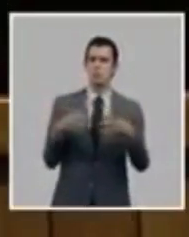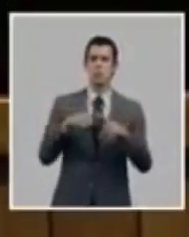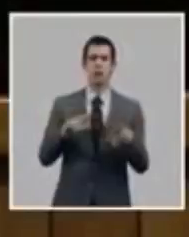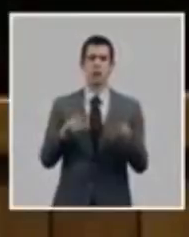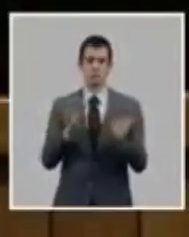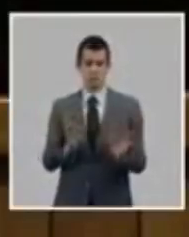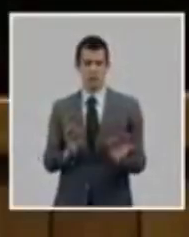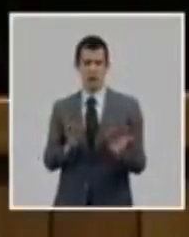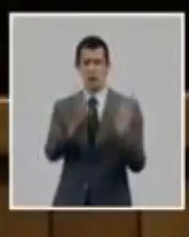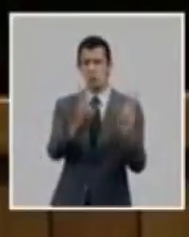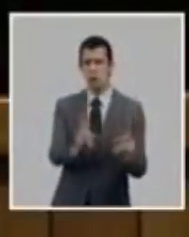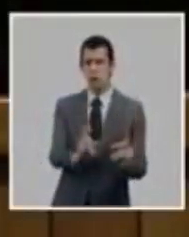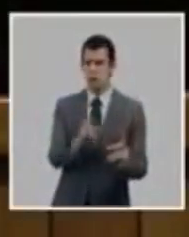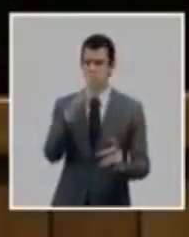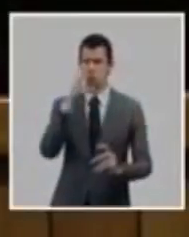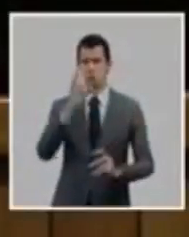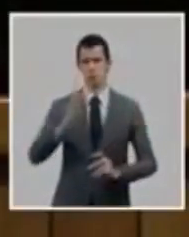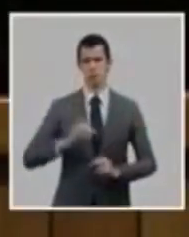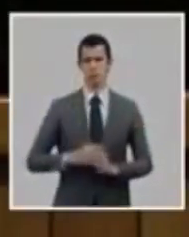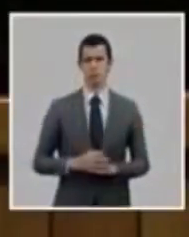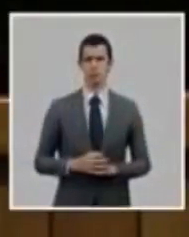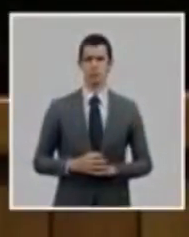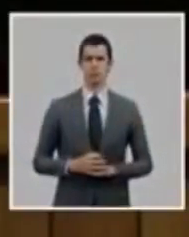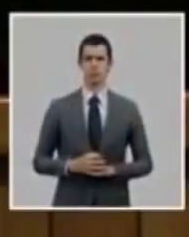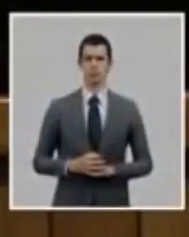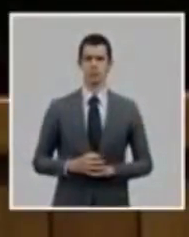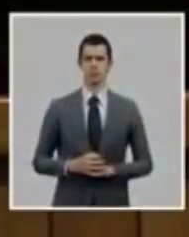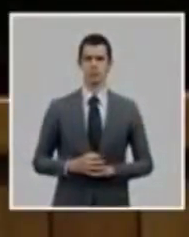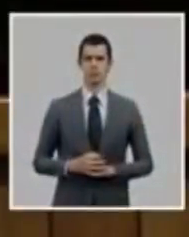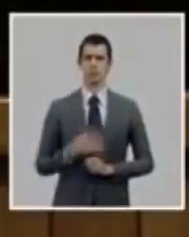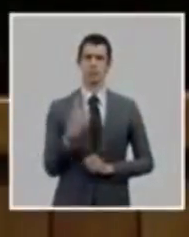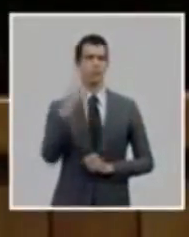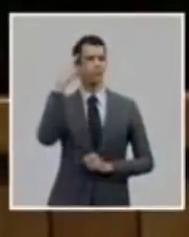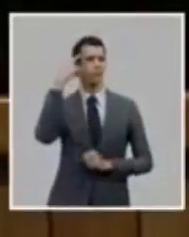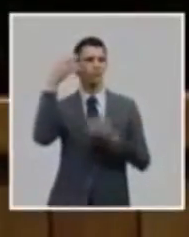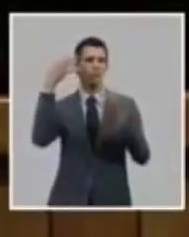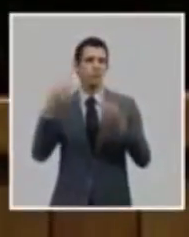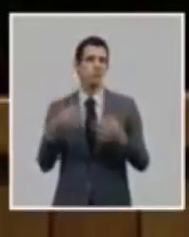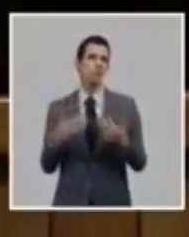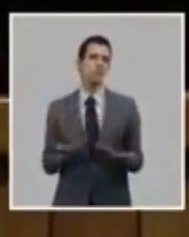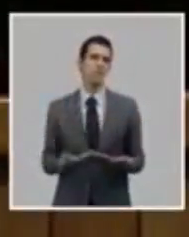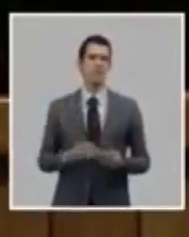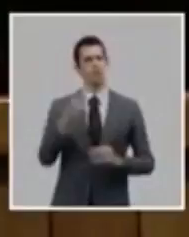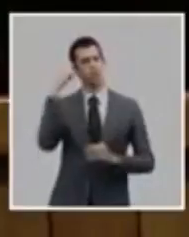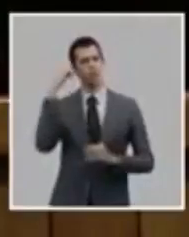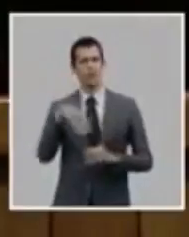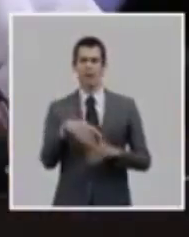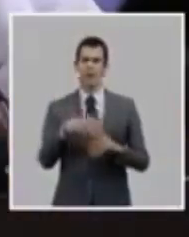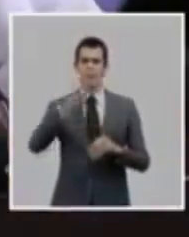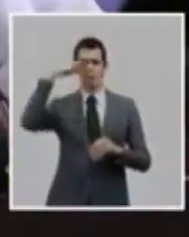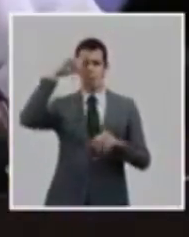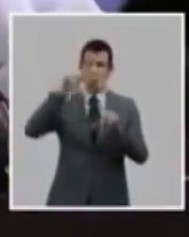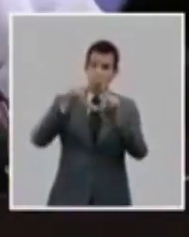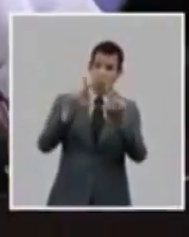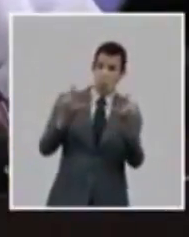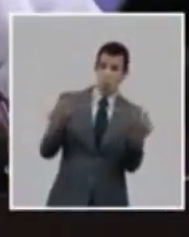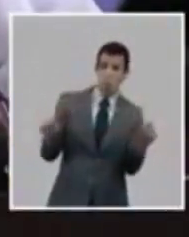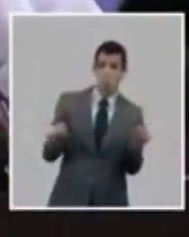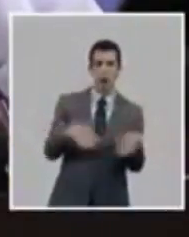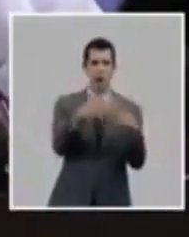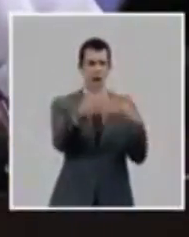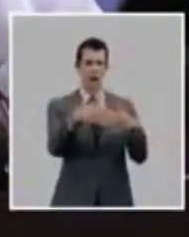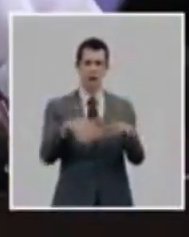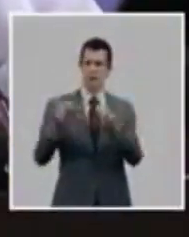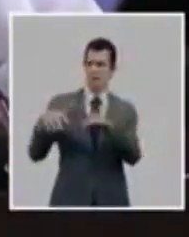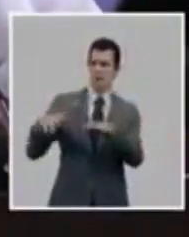Estamos firmemente convencidos de que las calles, los parques y las plazas son y serán de